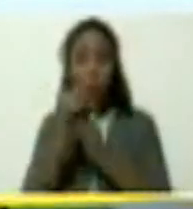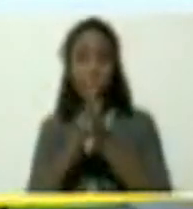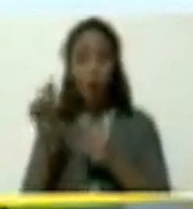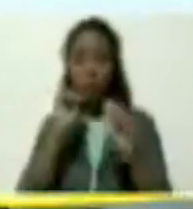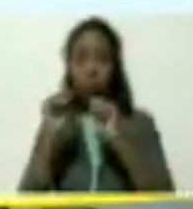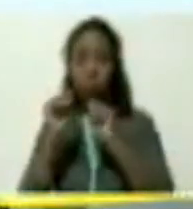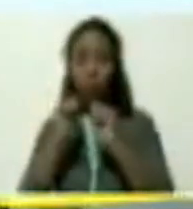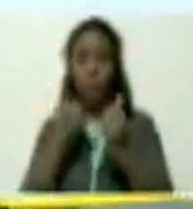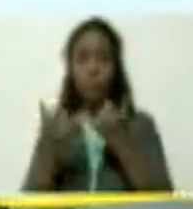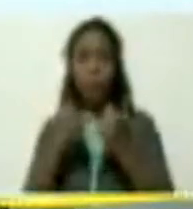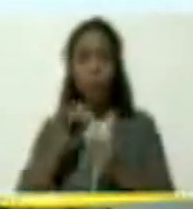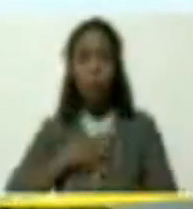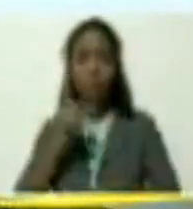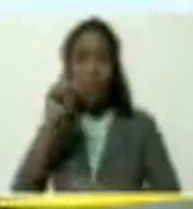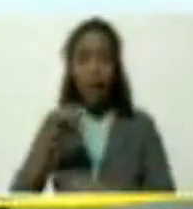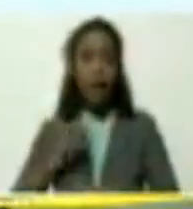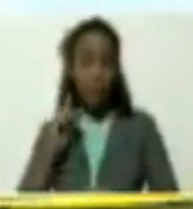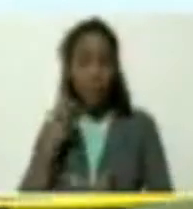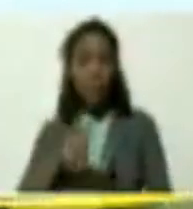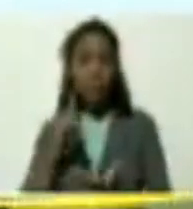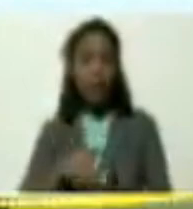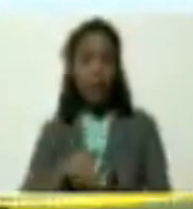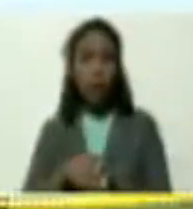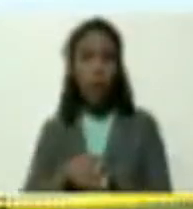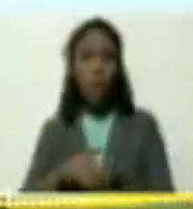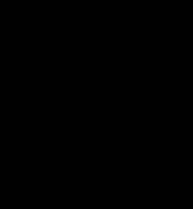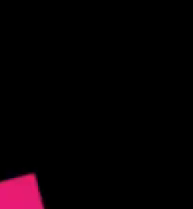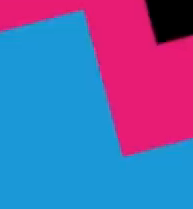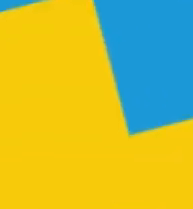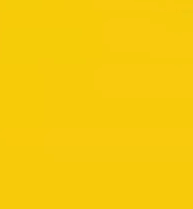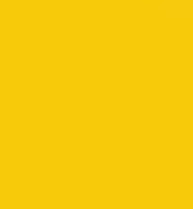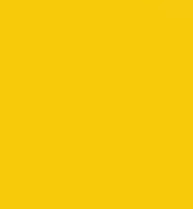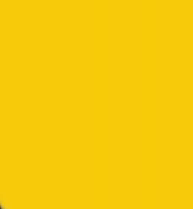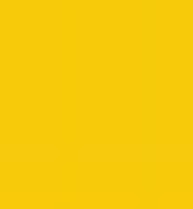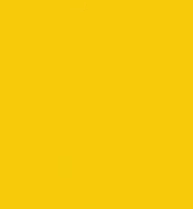artesanales puedan también incorporarse a procesos productivos.